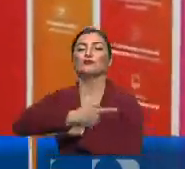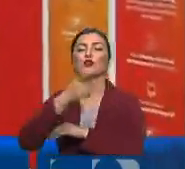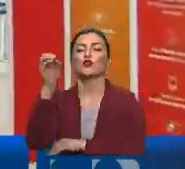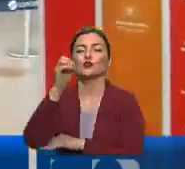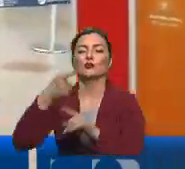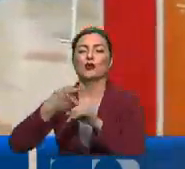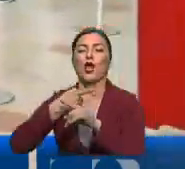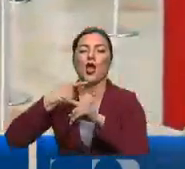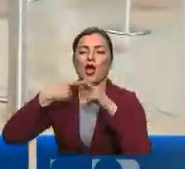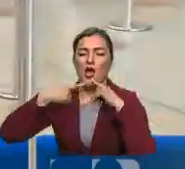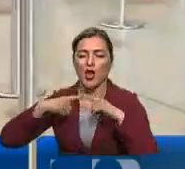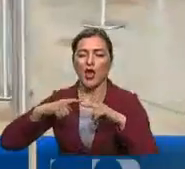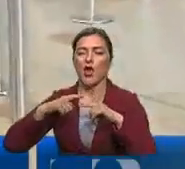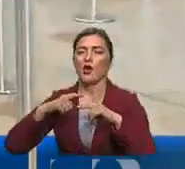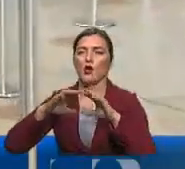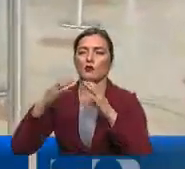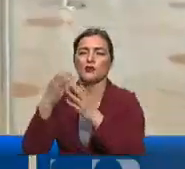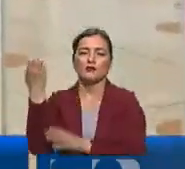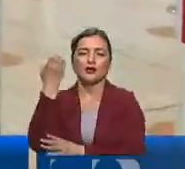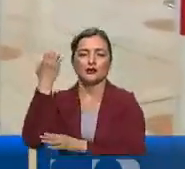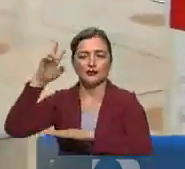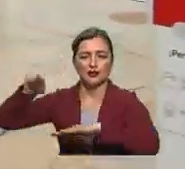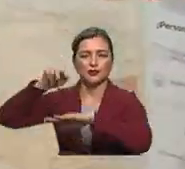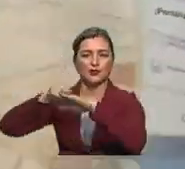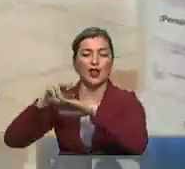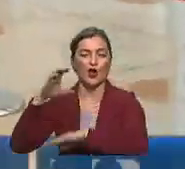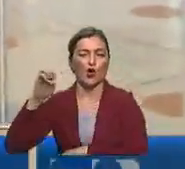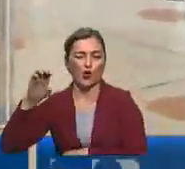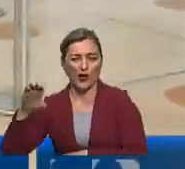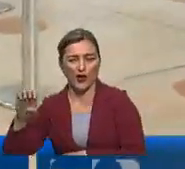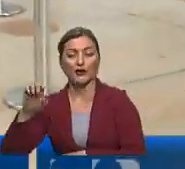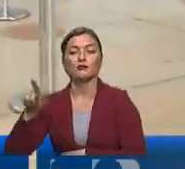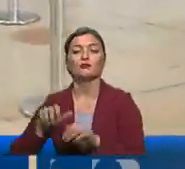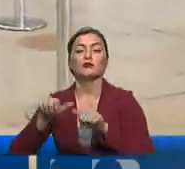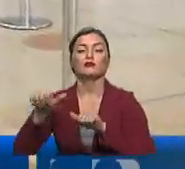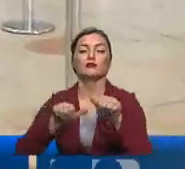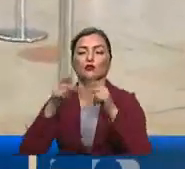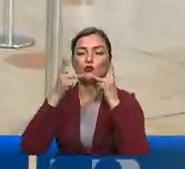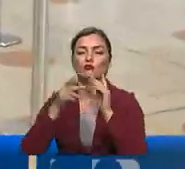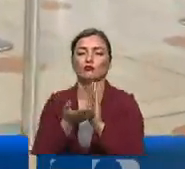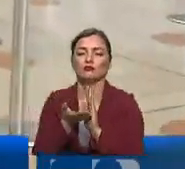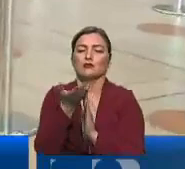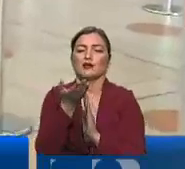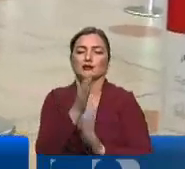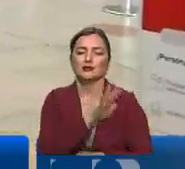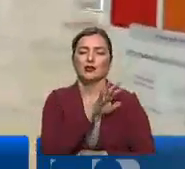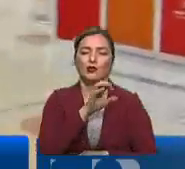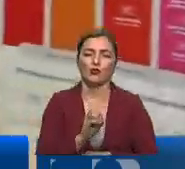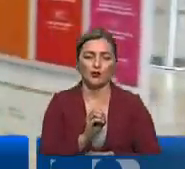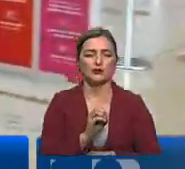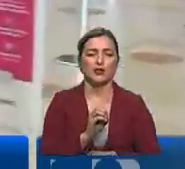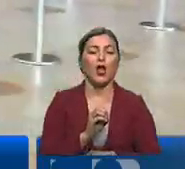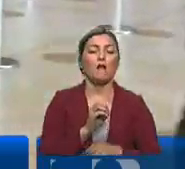Nacional autorizó la ampliación de los aforos en los aeropuertos, en las áreas públicas del 50%